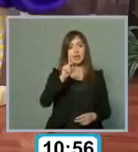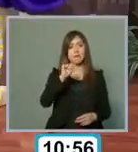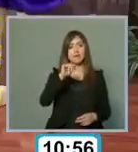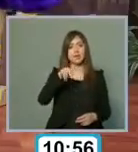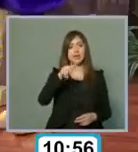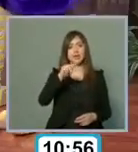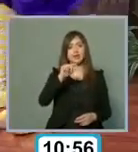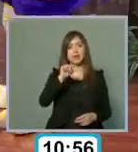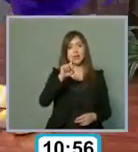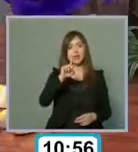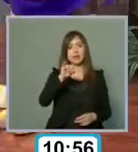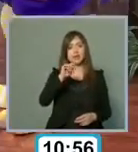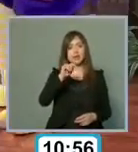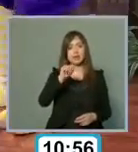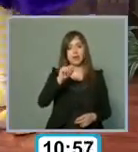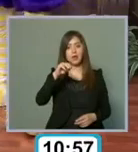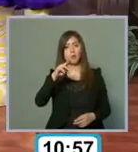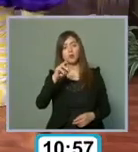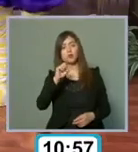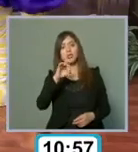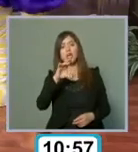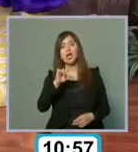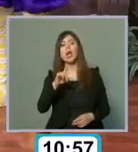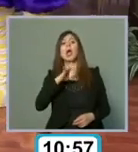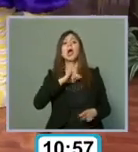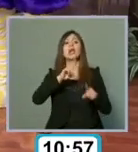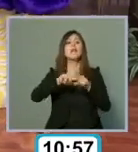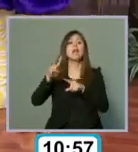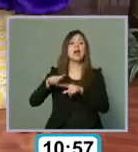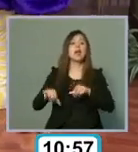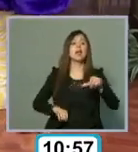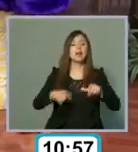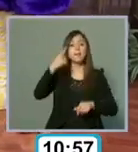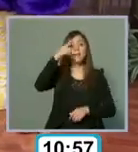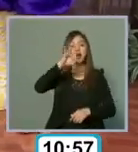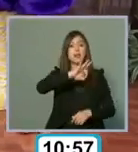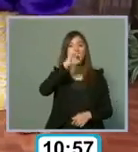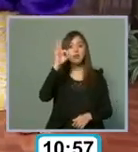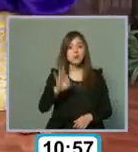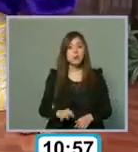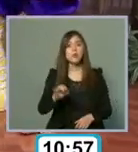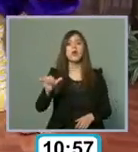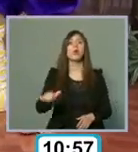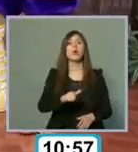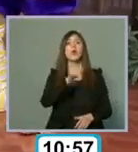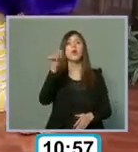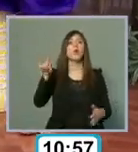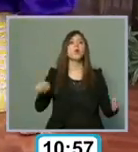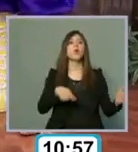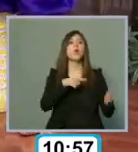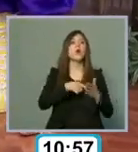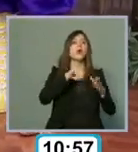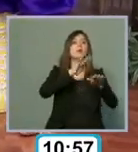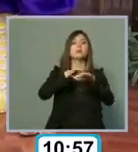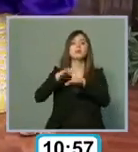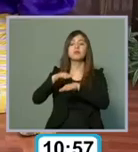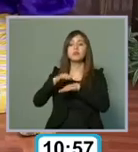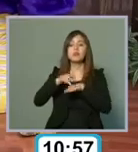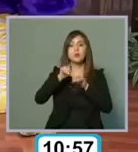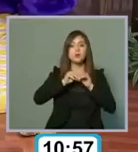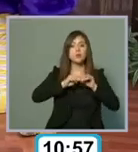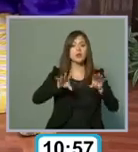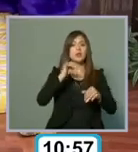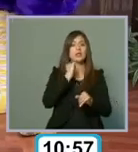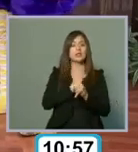padre porque hay dinámicas para ganar descuentos, hay votaciones para ver a qué lugar quieren que vayamos. Ajá. O sea, hay mucho que hacer. Chequen la página, se van a